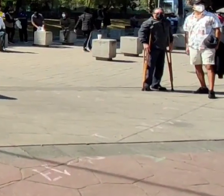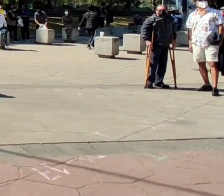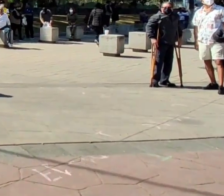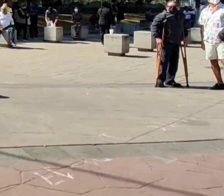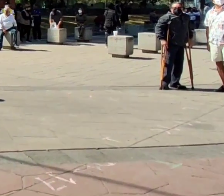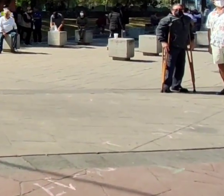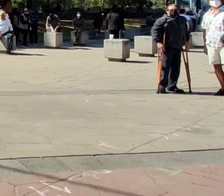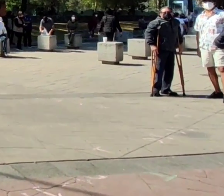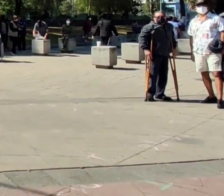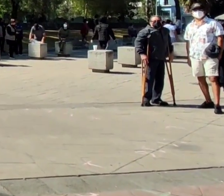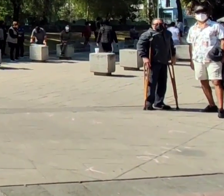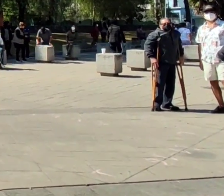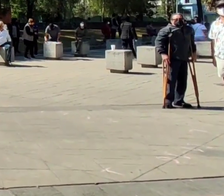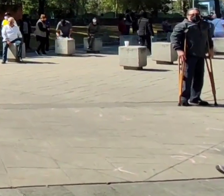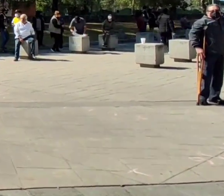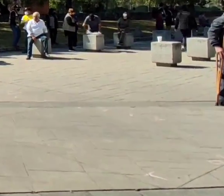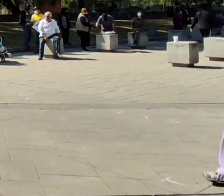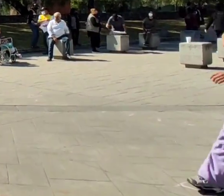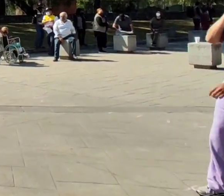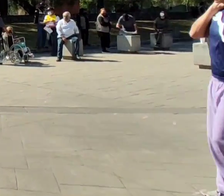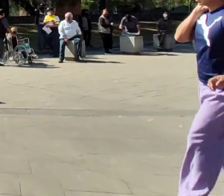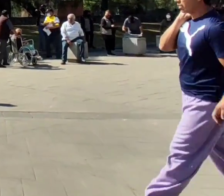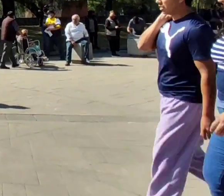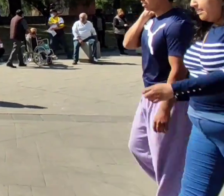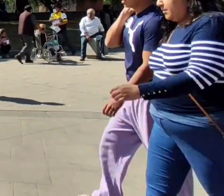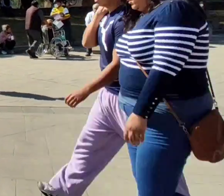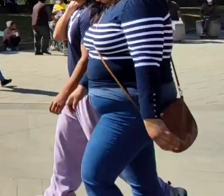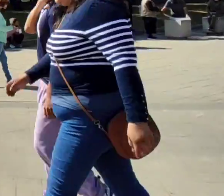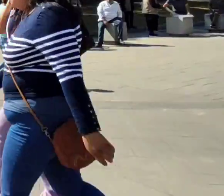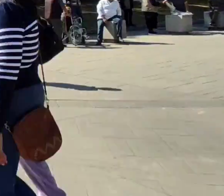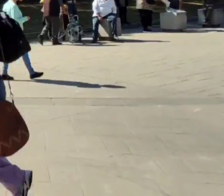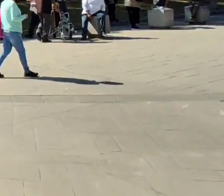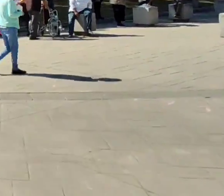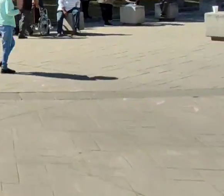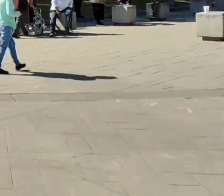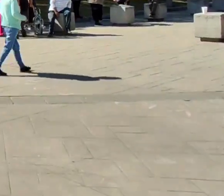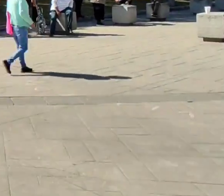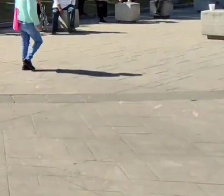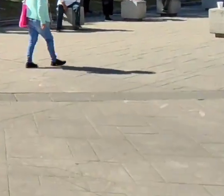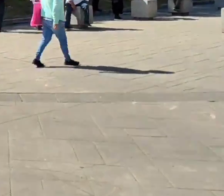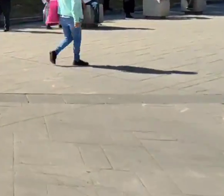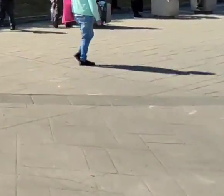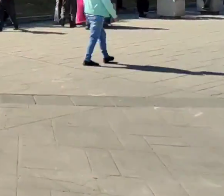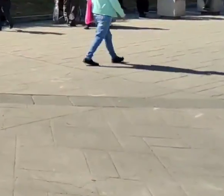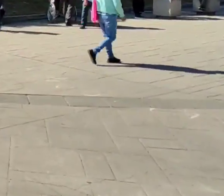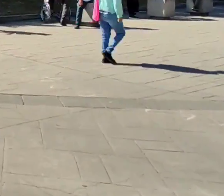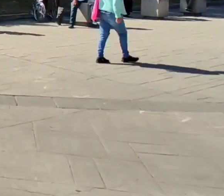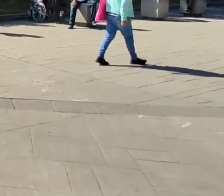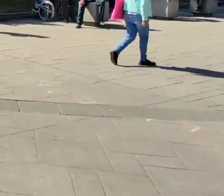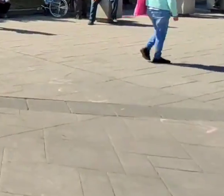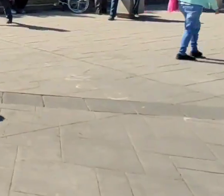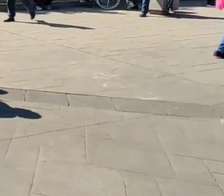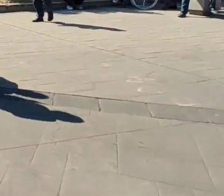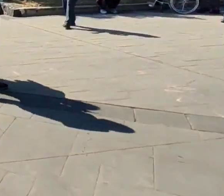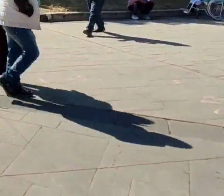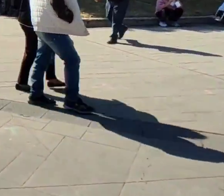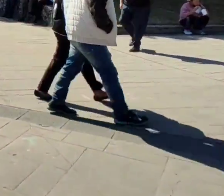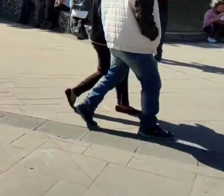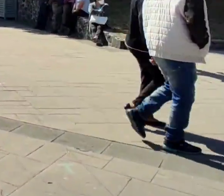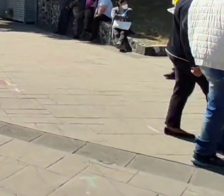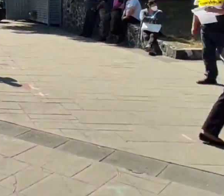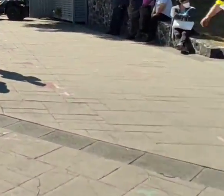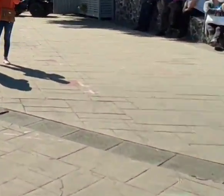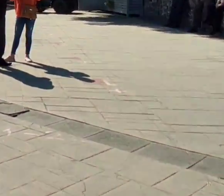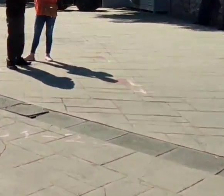lo traerán a la vuelta y vuelta. Es que yo dije, es que yo tengo 68, es que yo